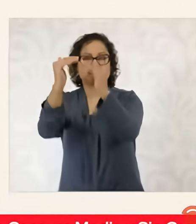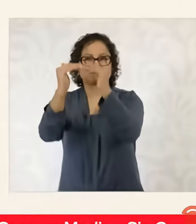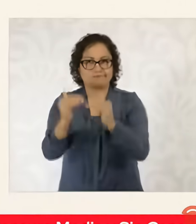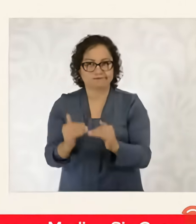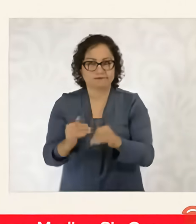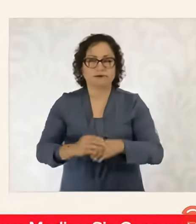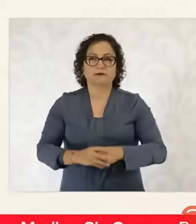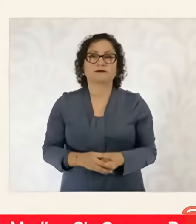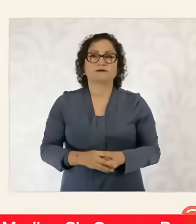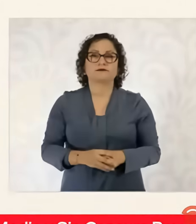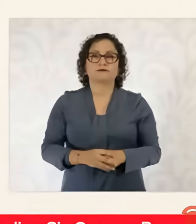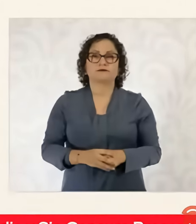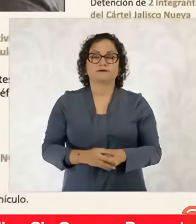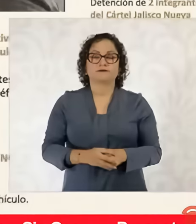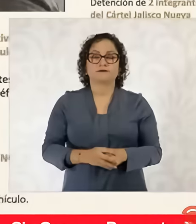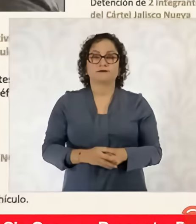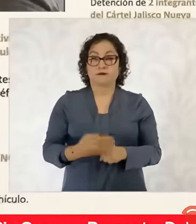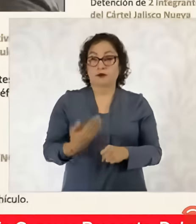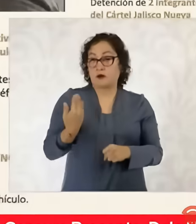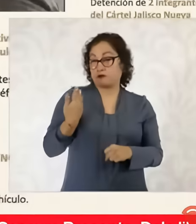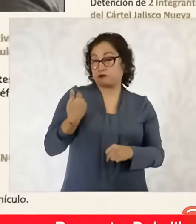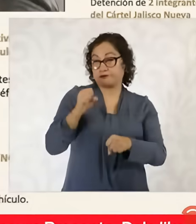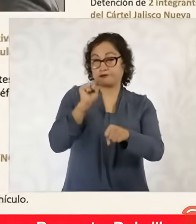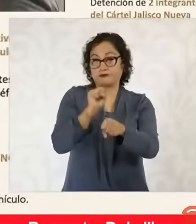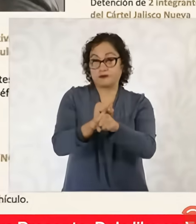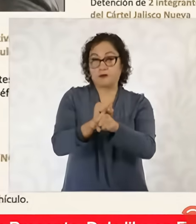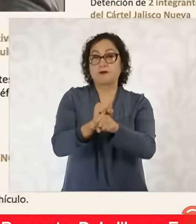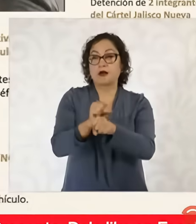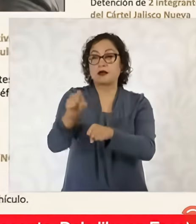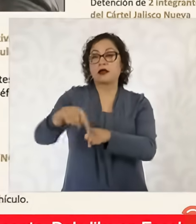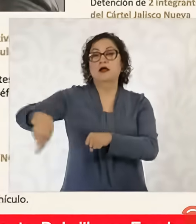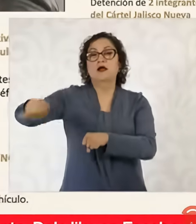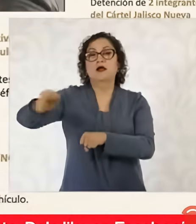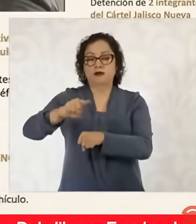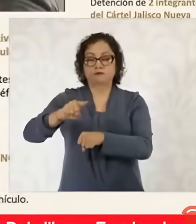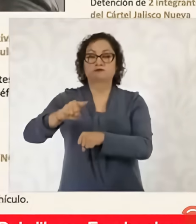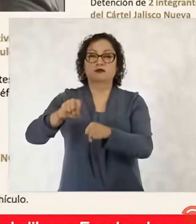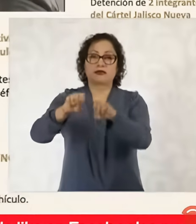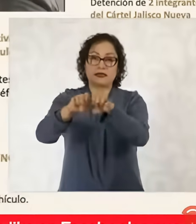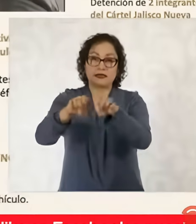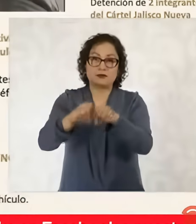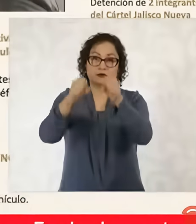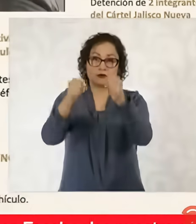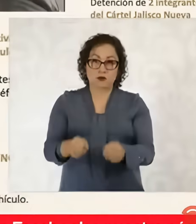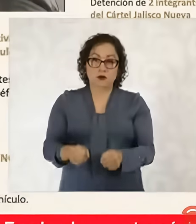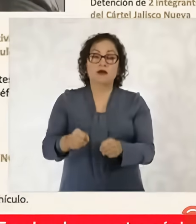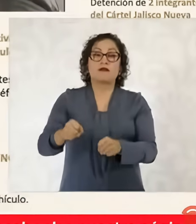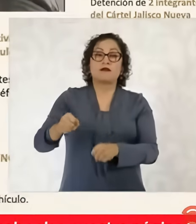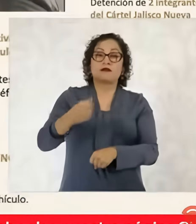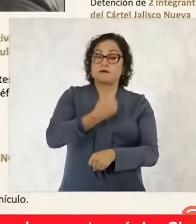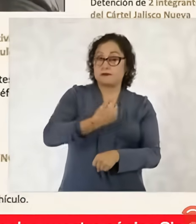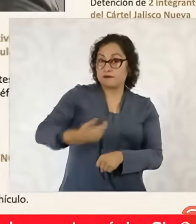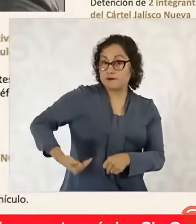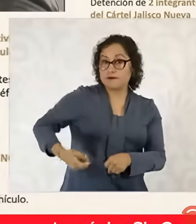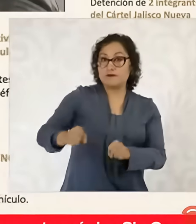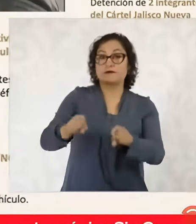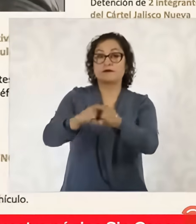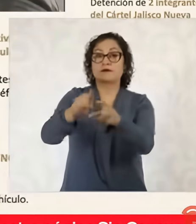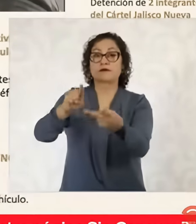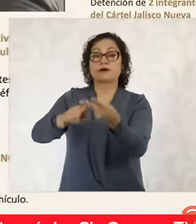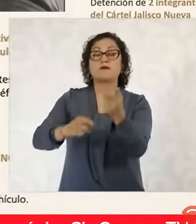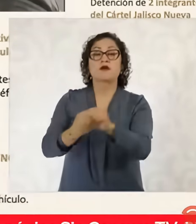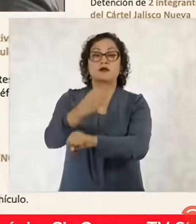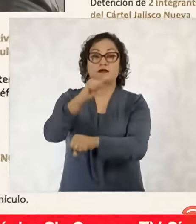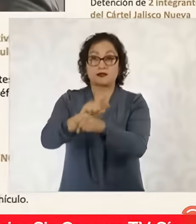semanas, destacan diversas operaciones coordinadas entre el Gabinete de Seguridad y las autoridades locales, donde fueron